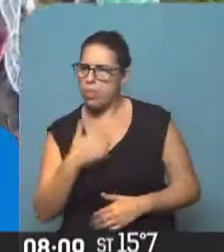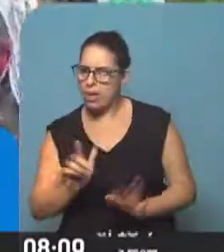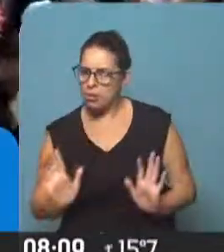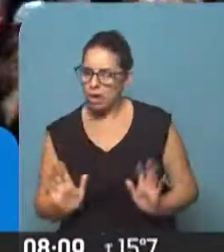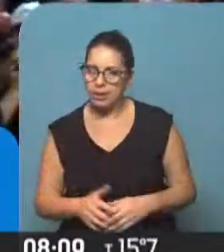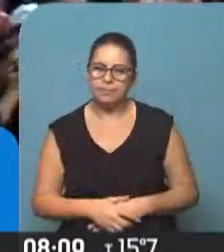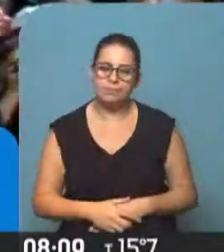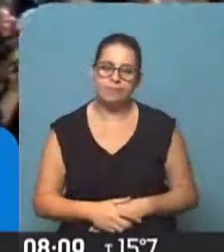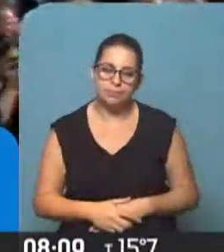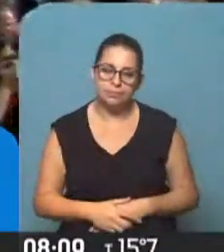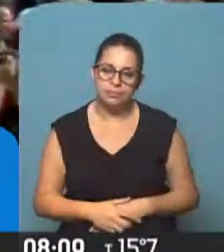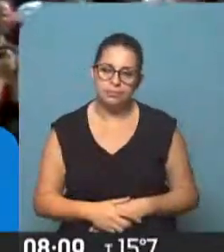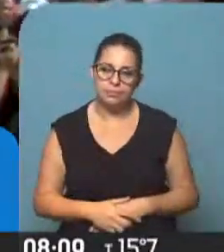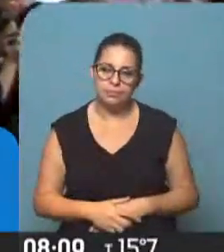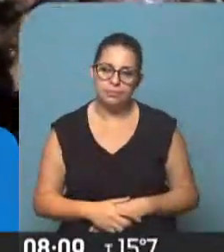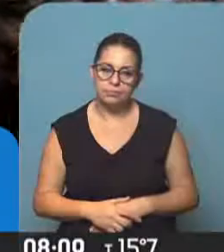nadie.